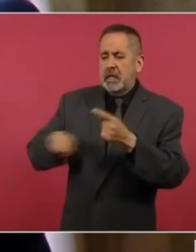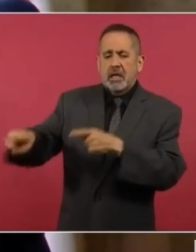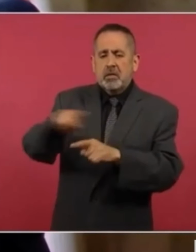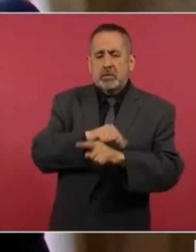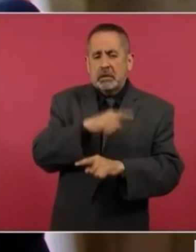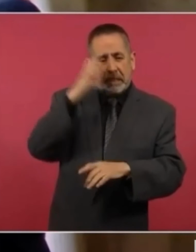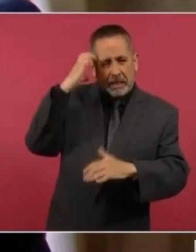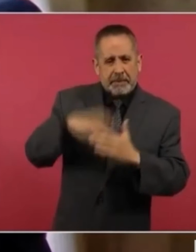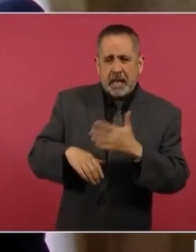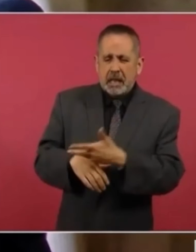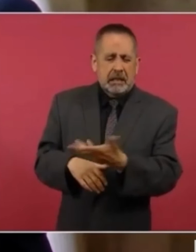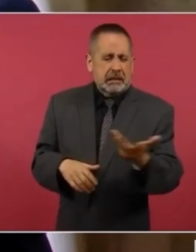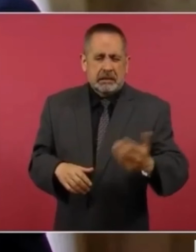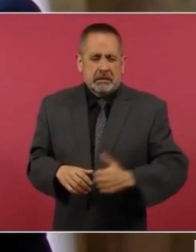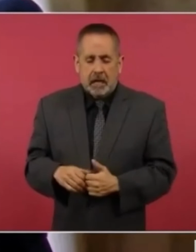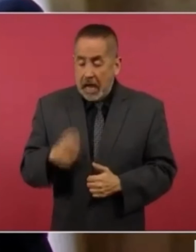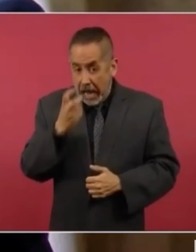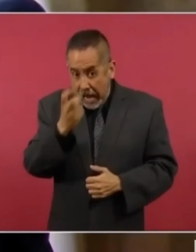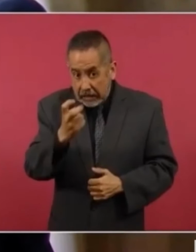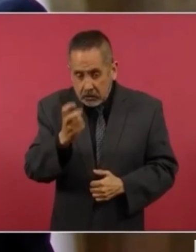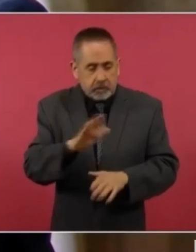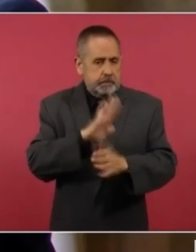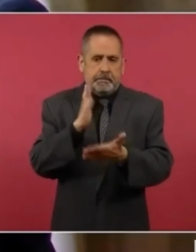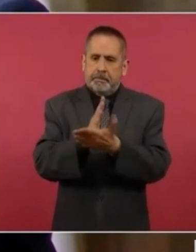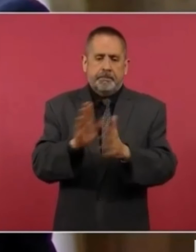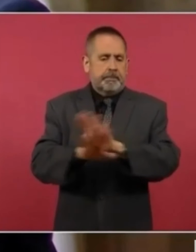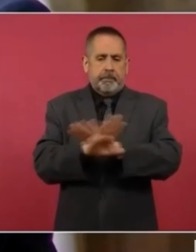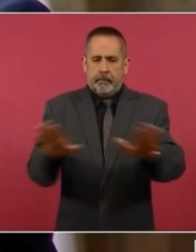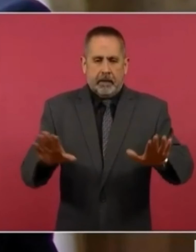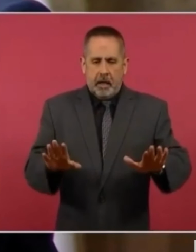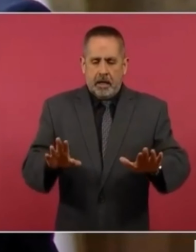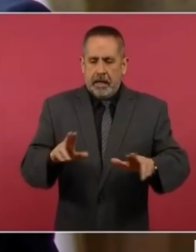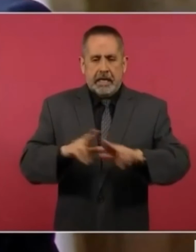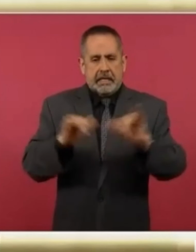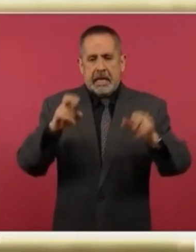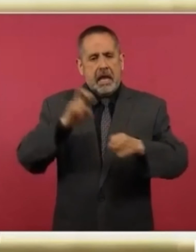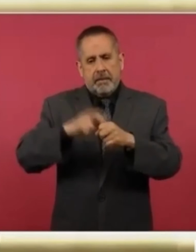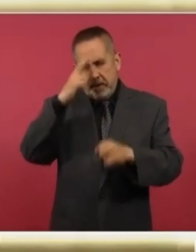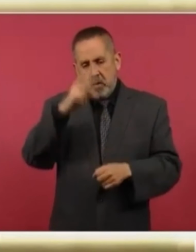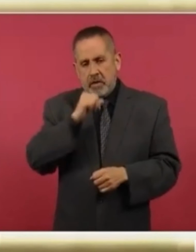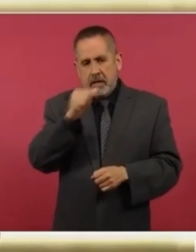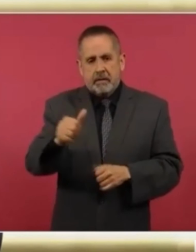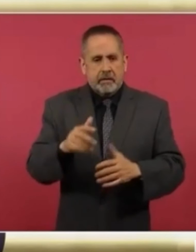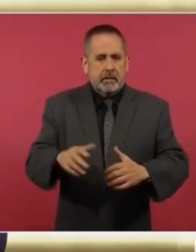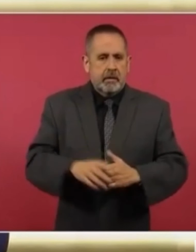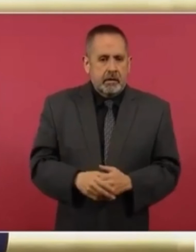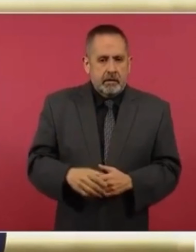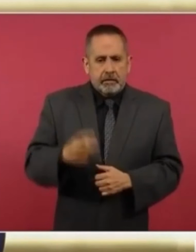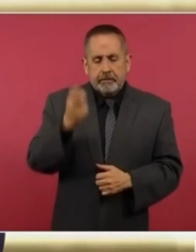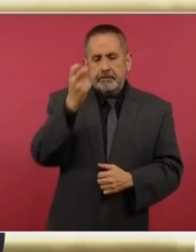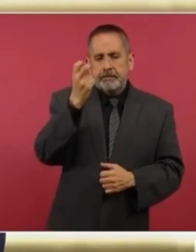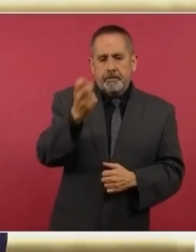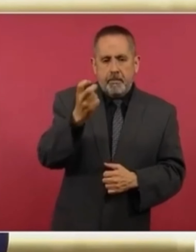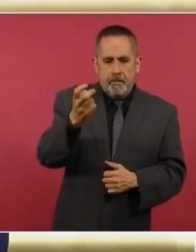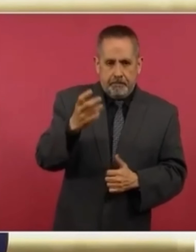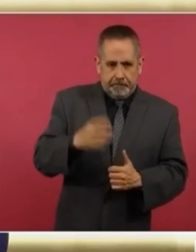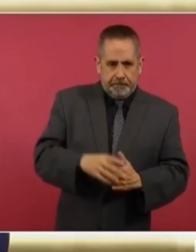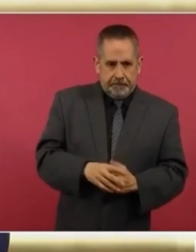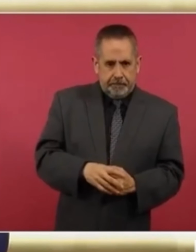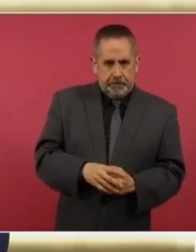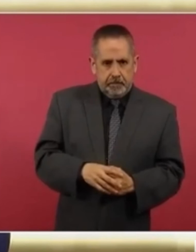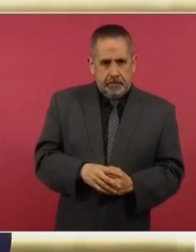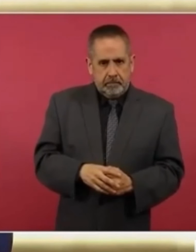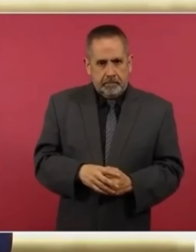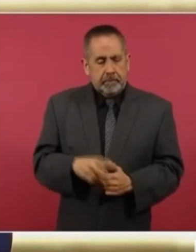criminales. Eso ya no sucede en México. Por eso, en